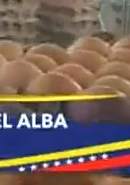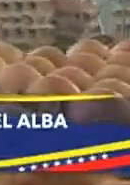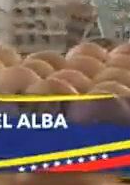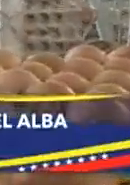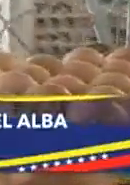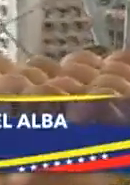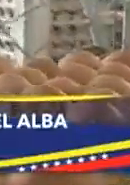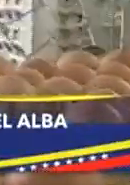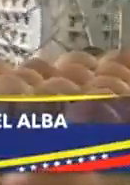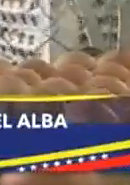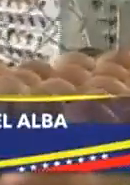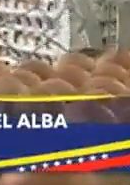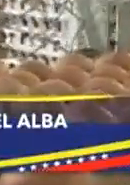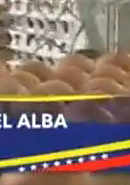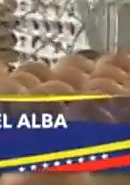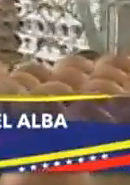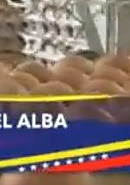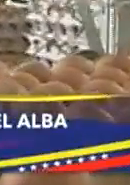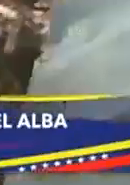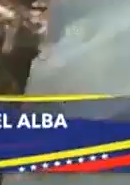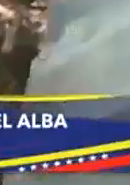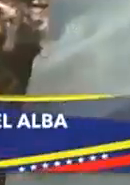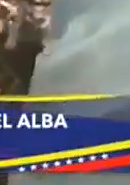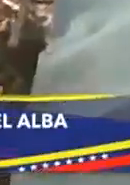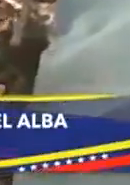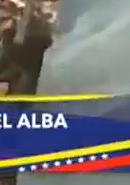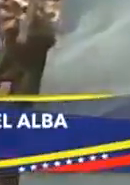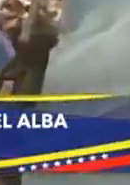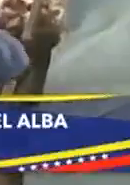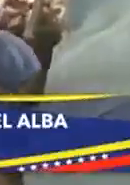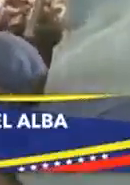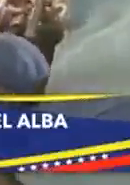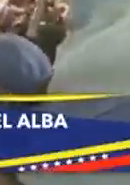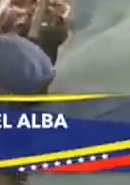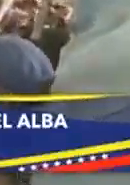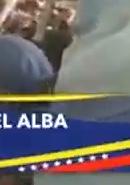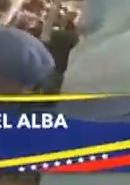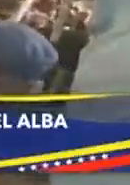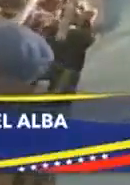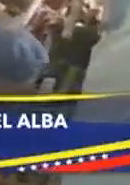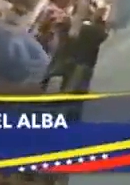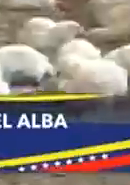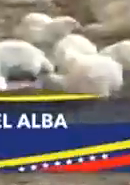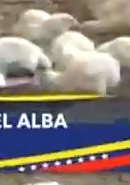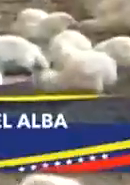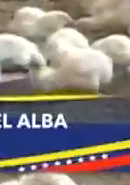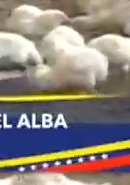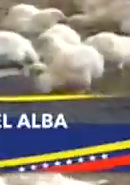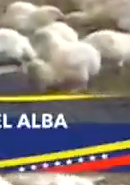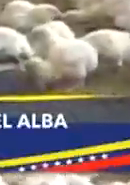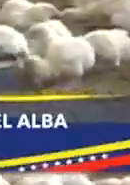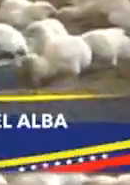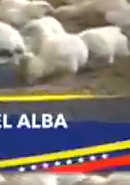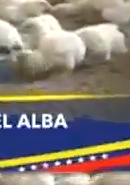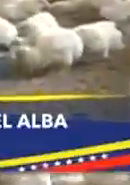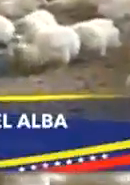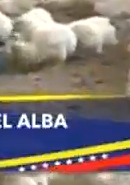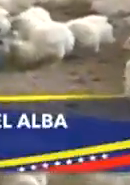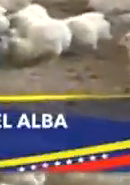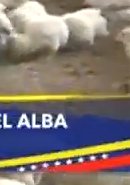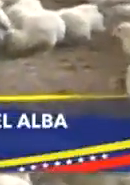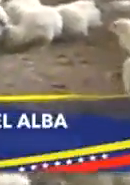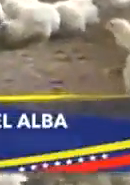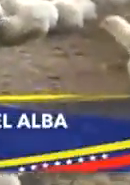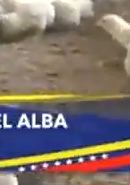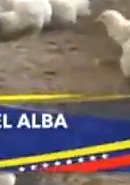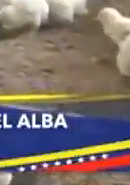ellos es las gallinas, el componente de gallinas reproductoras, donde, bueno, ponen los huevos que pasan a la